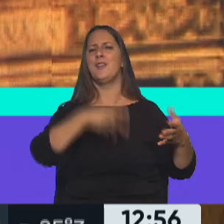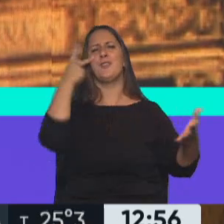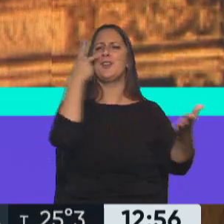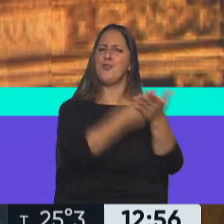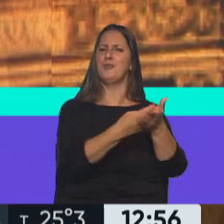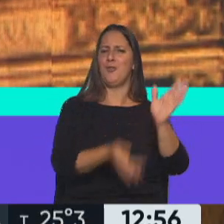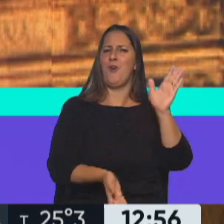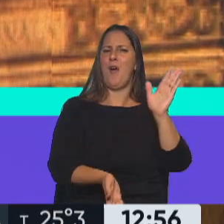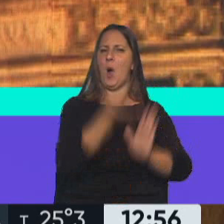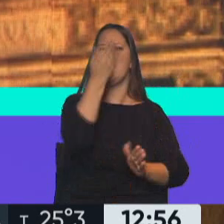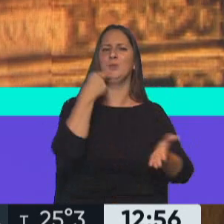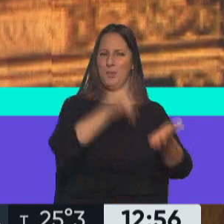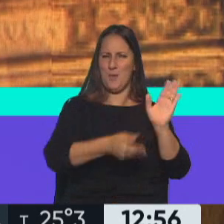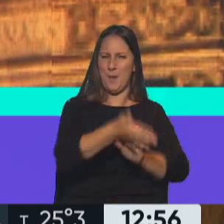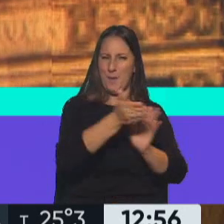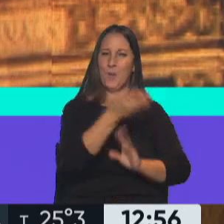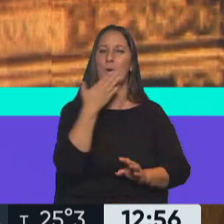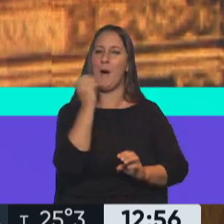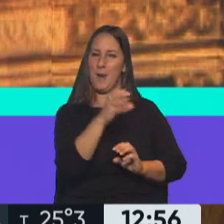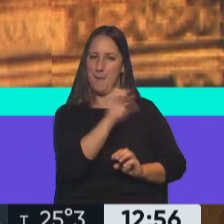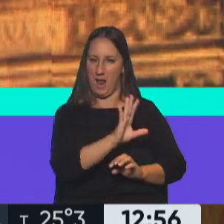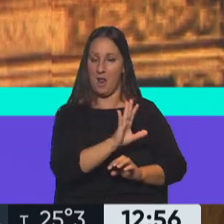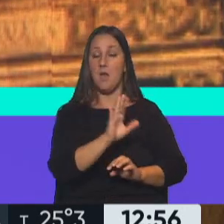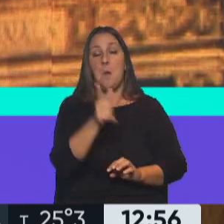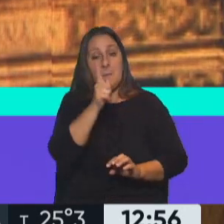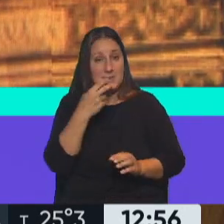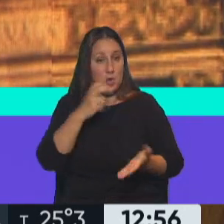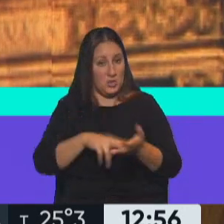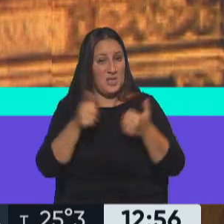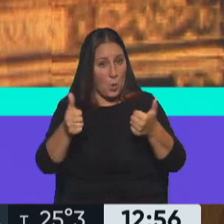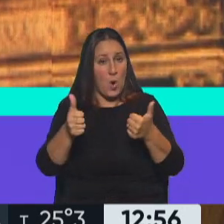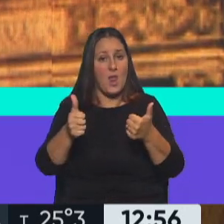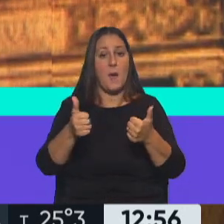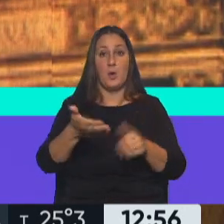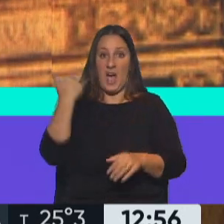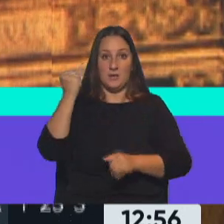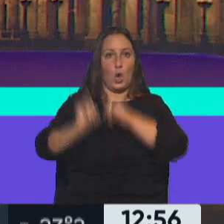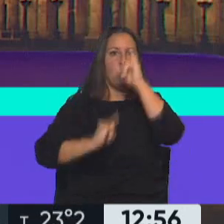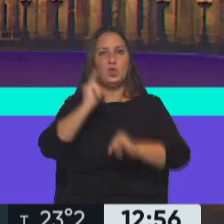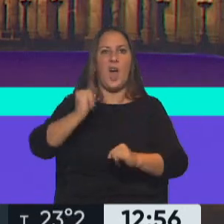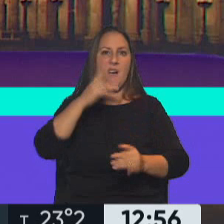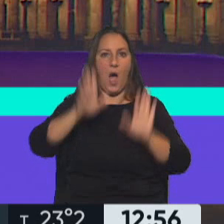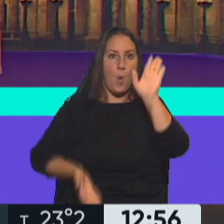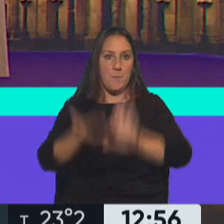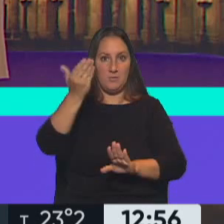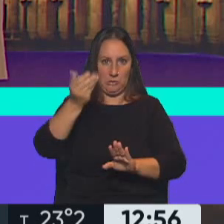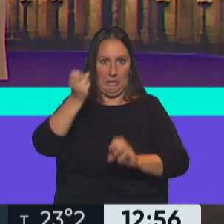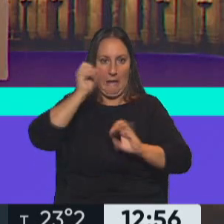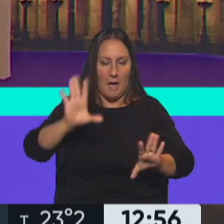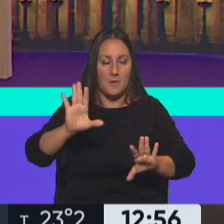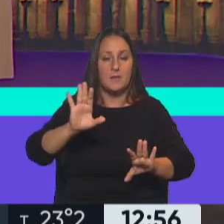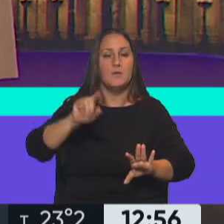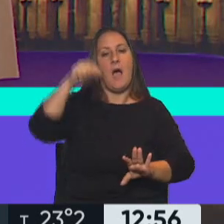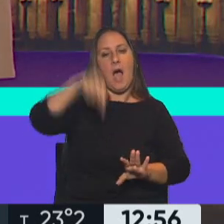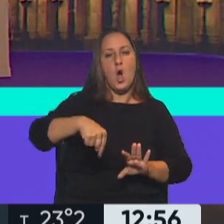una crítica. A mí me parece que esto es una buena noticia porque lo que circulaba eran aumentos mucho más importantes. Y se ocultó esto otro, que es